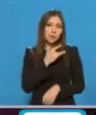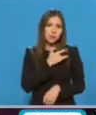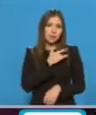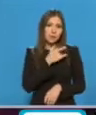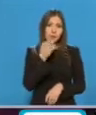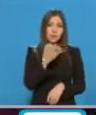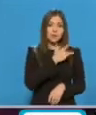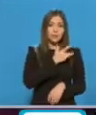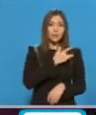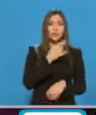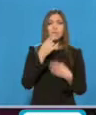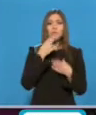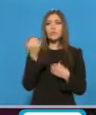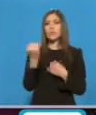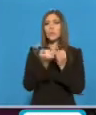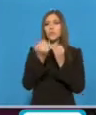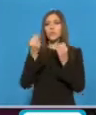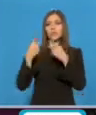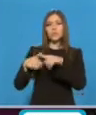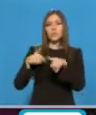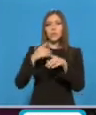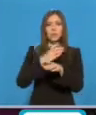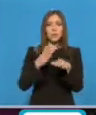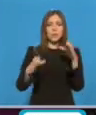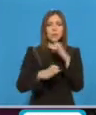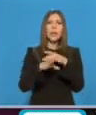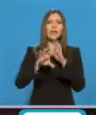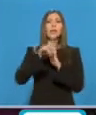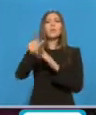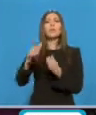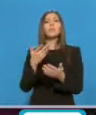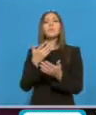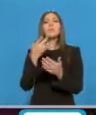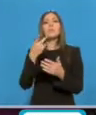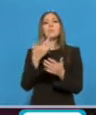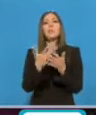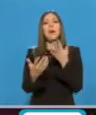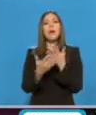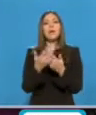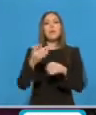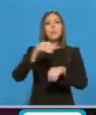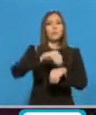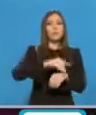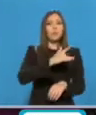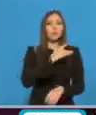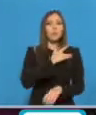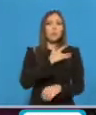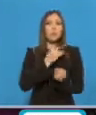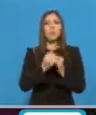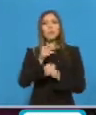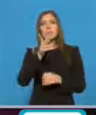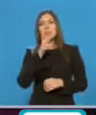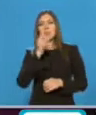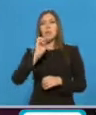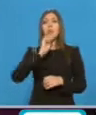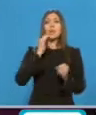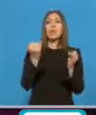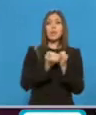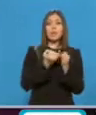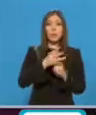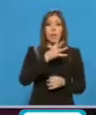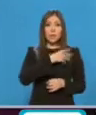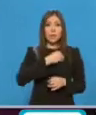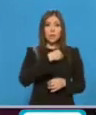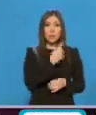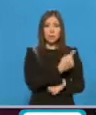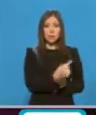lo usamos también para todo. ¿Sí? Entonces, pon tus manos en el corazón, papá, mamá, y inclusive los hijos también, que